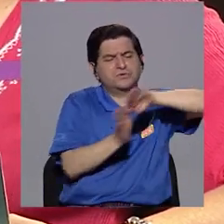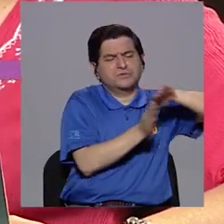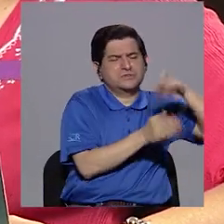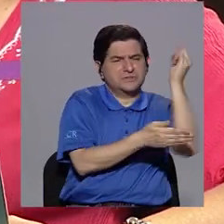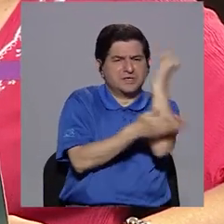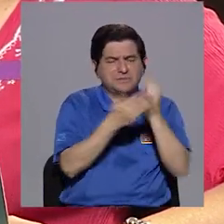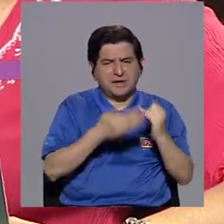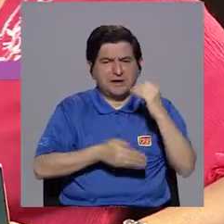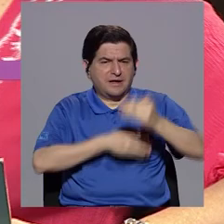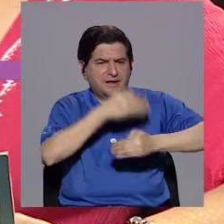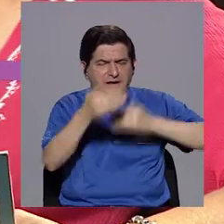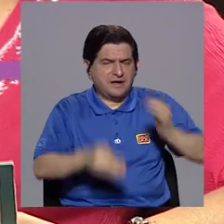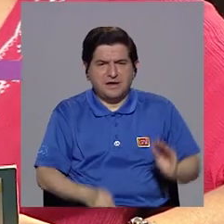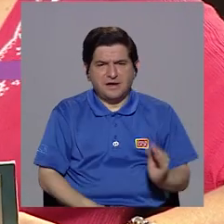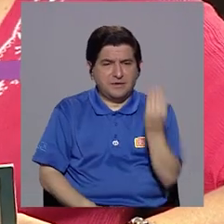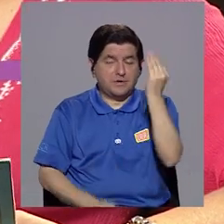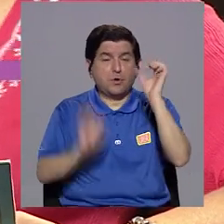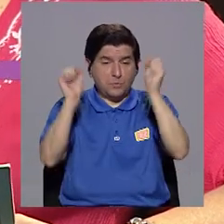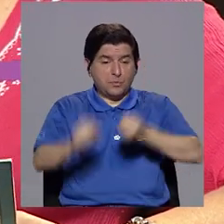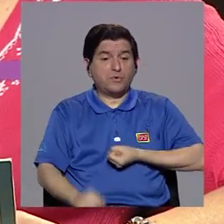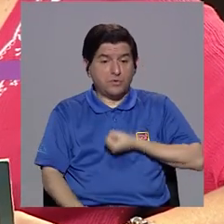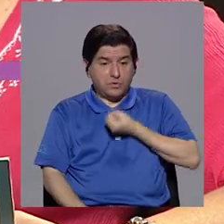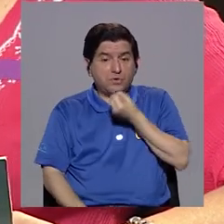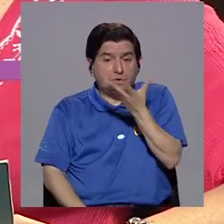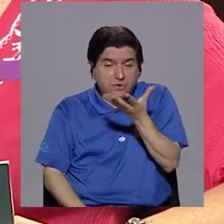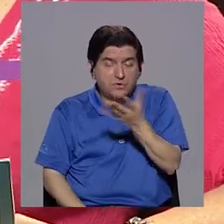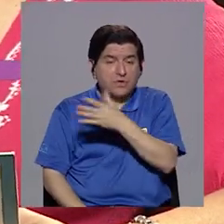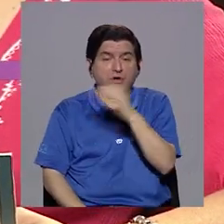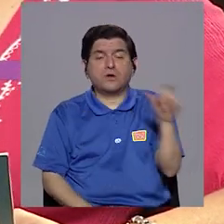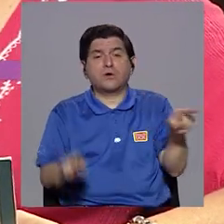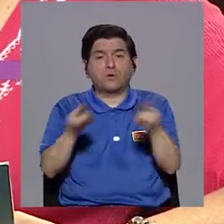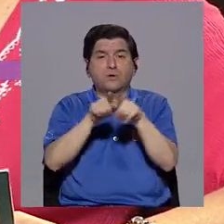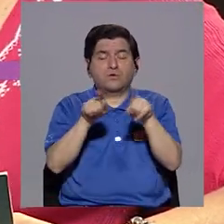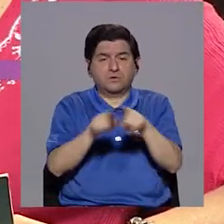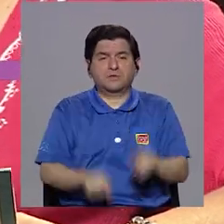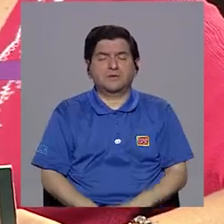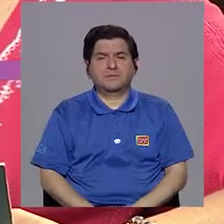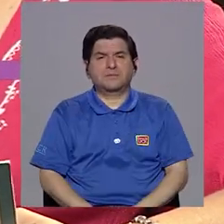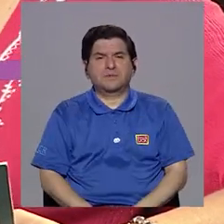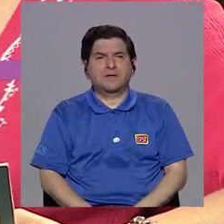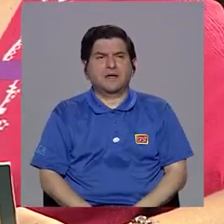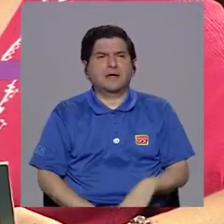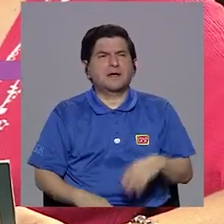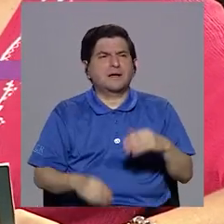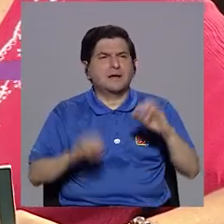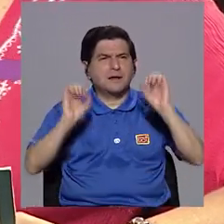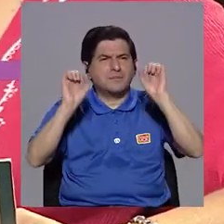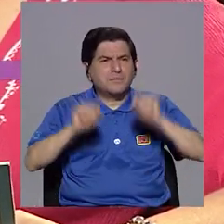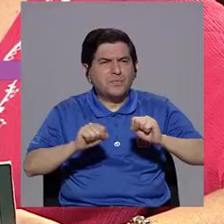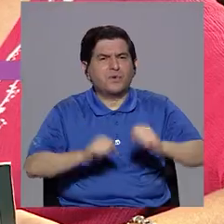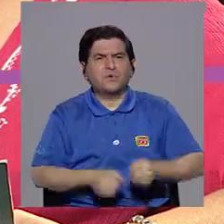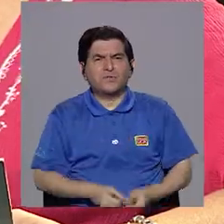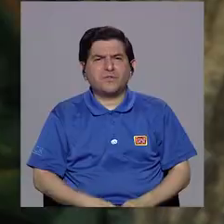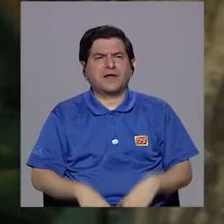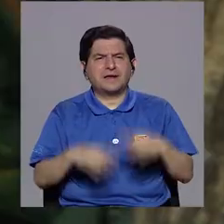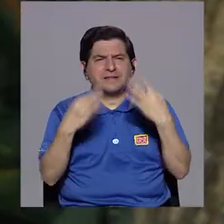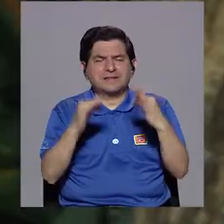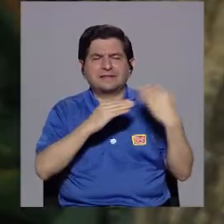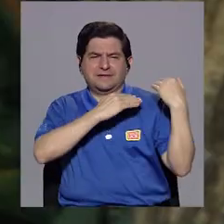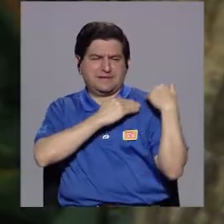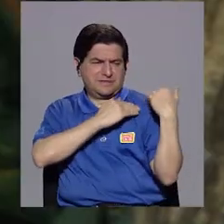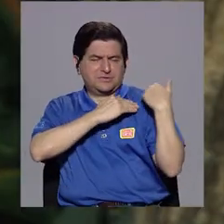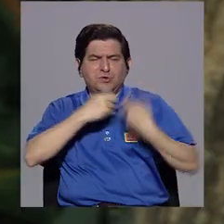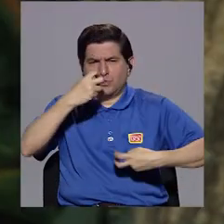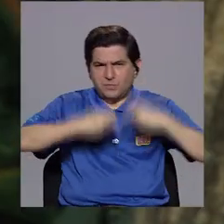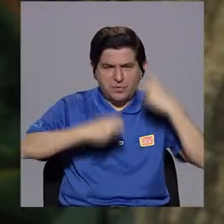lado a como vamos creciendo, porque vemos que nos podría ayudar a expresarnos o a poder llevar mejor algún problema o alguna situación, que entonces